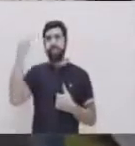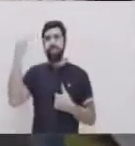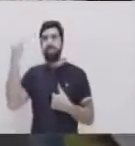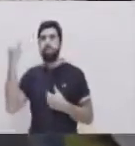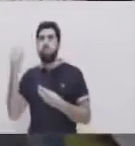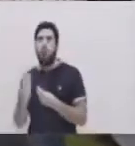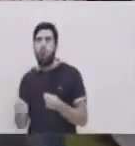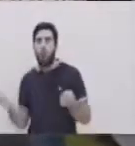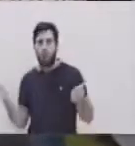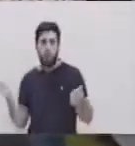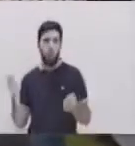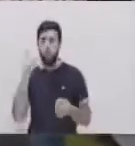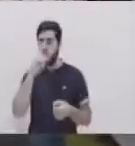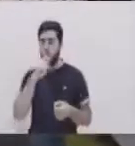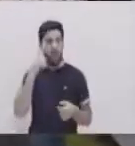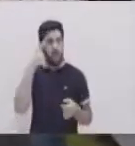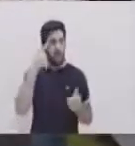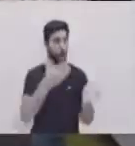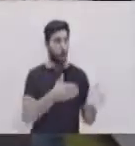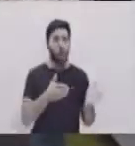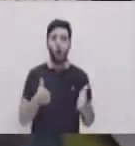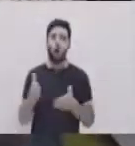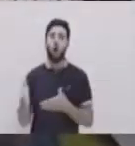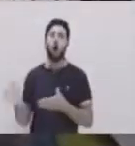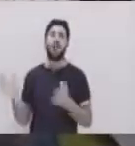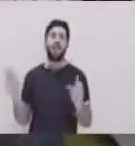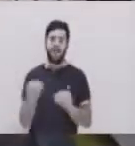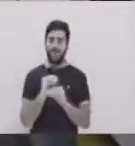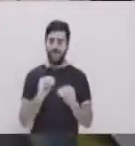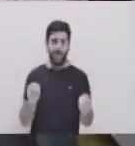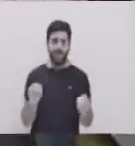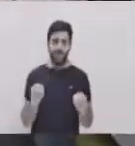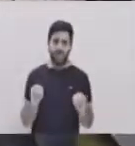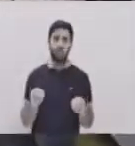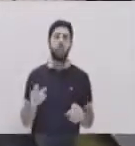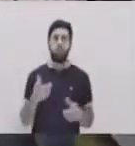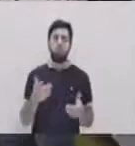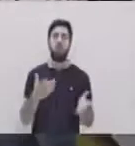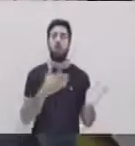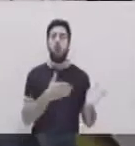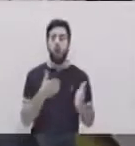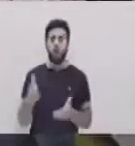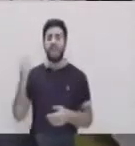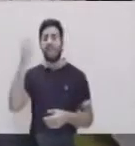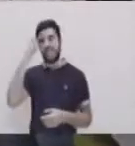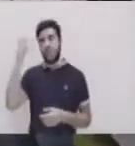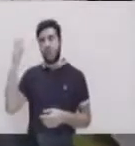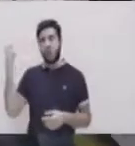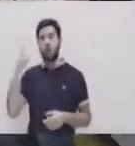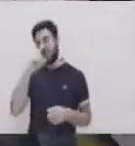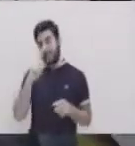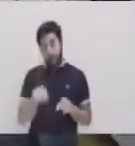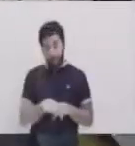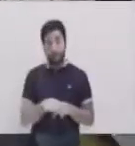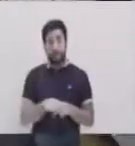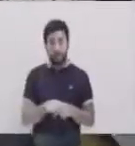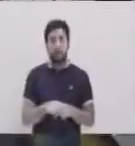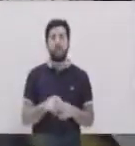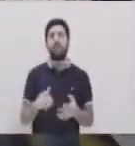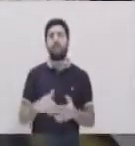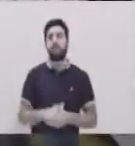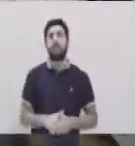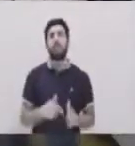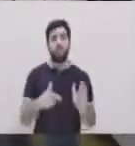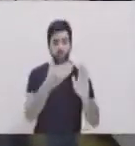las oraciones a veces no tienen un orden lógico, sino que tienen un orden psicológico. Son dos órdenes que hay que diferenciar. El